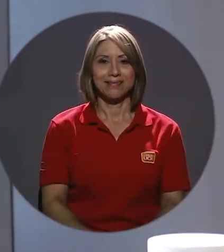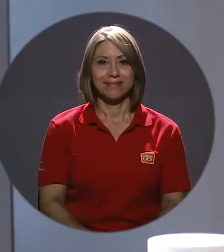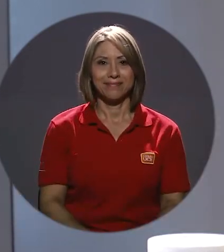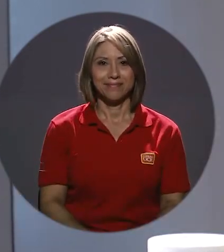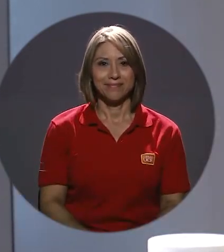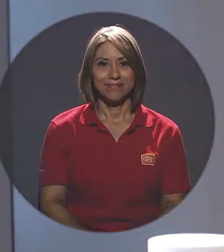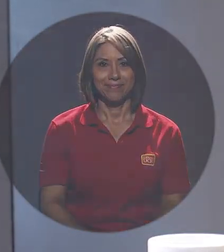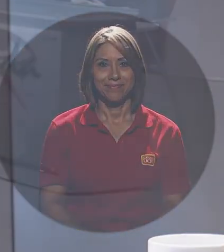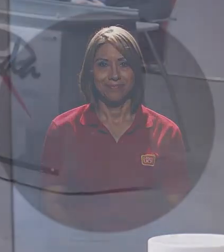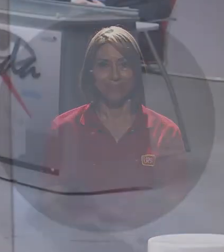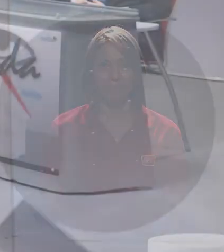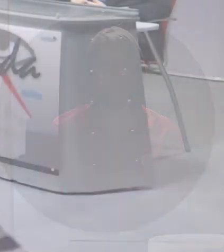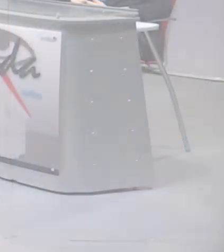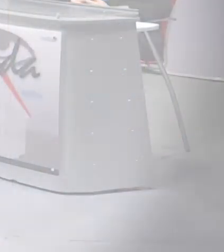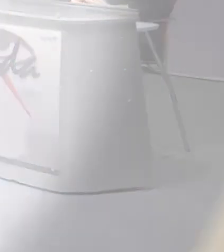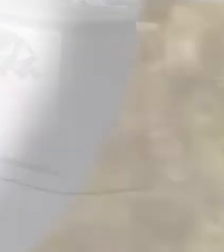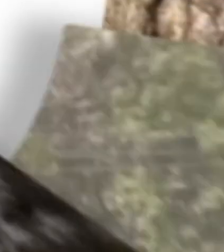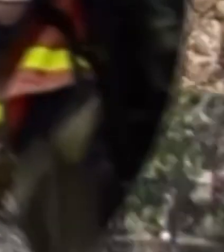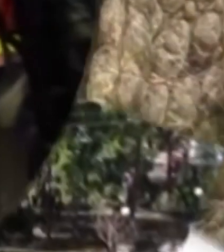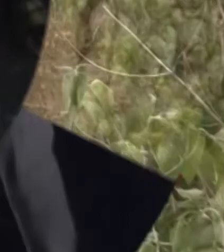Mirada. Hasta pronto.